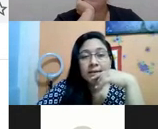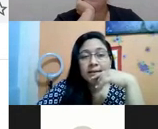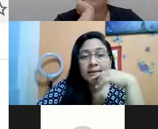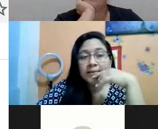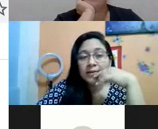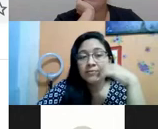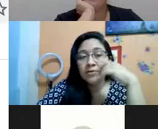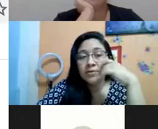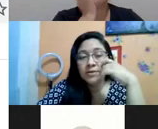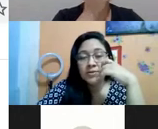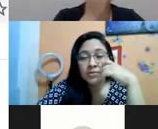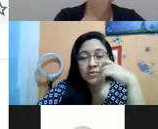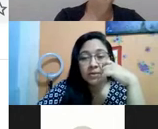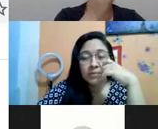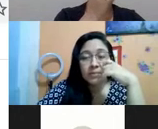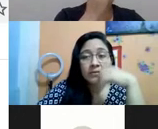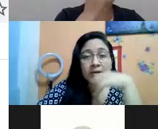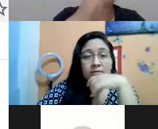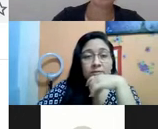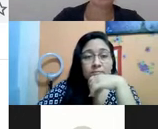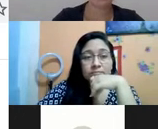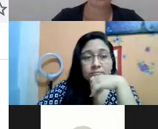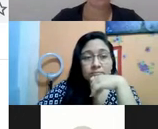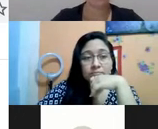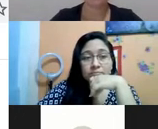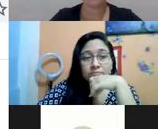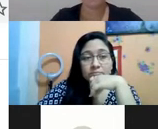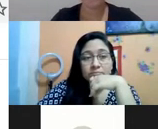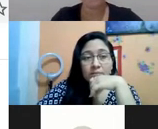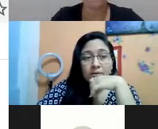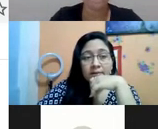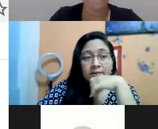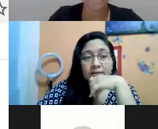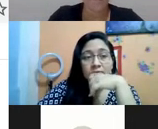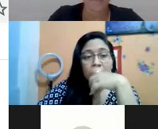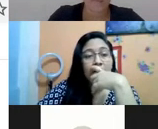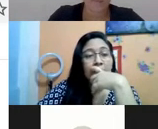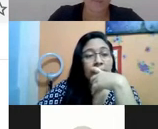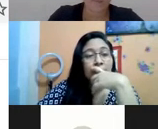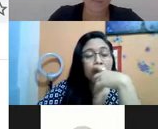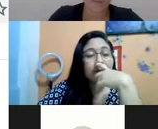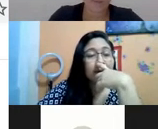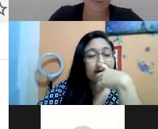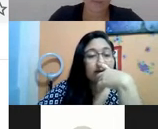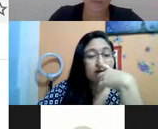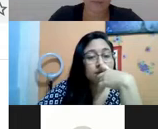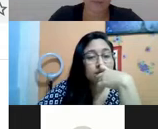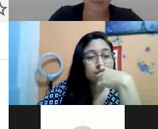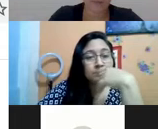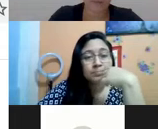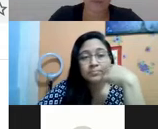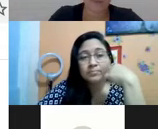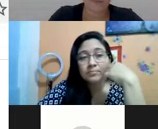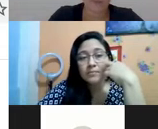Ya tienen el foro avisos que viene por defecto. En este caso yo aquí había puesto una página.